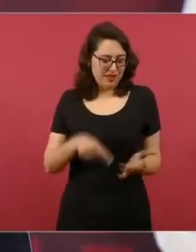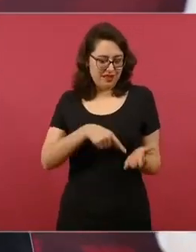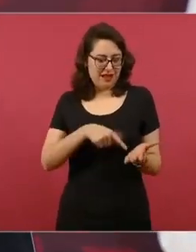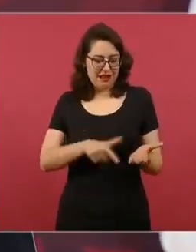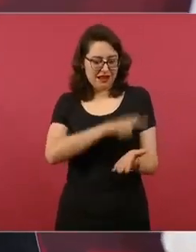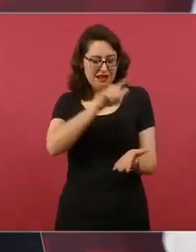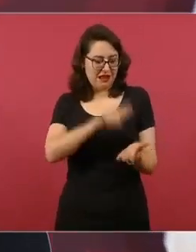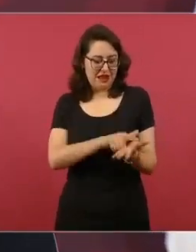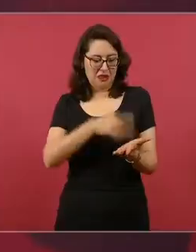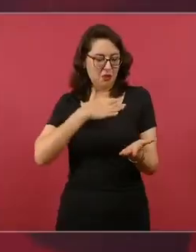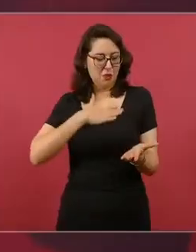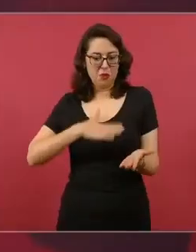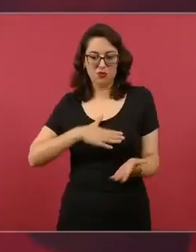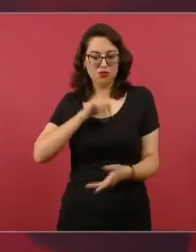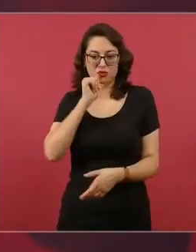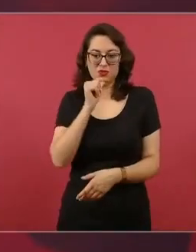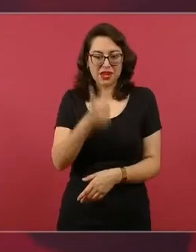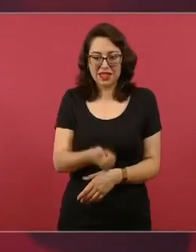me contradiga,